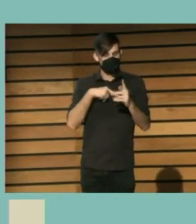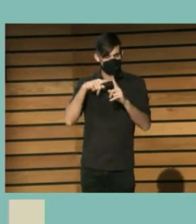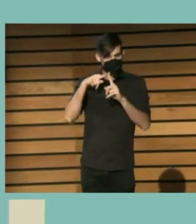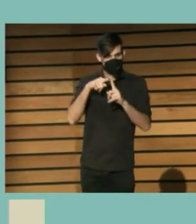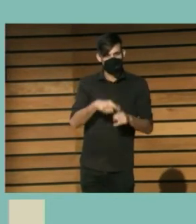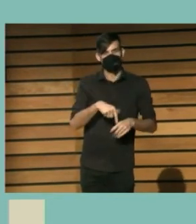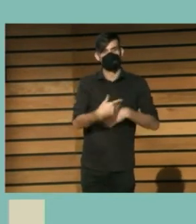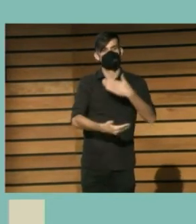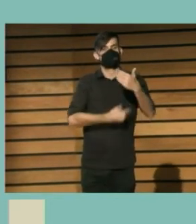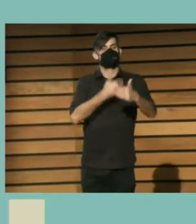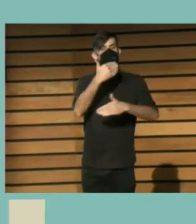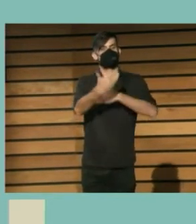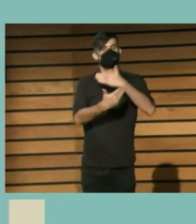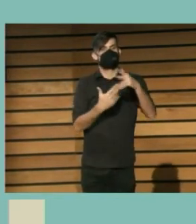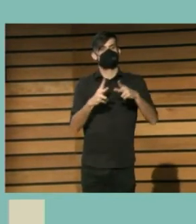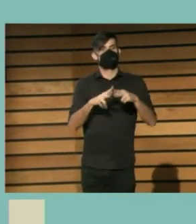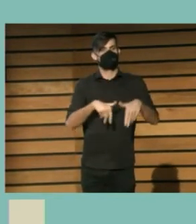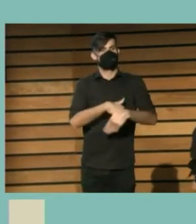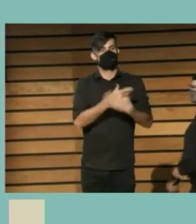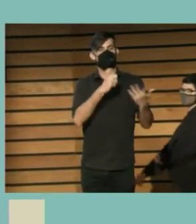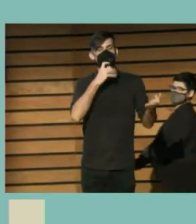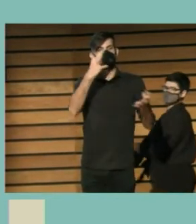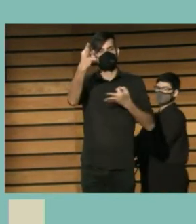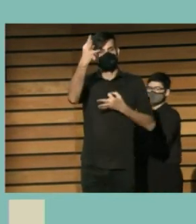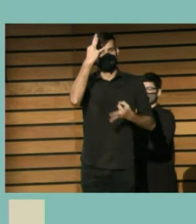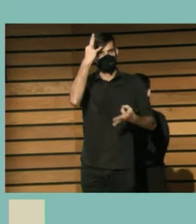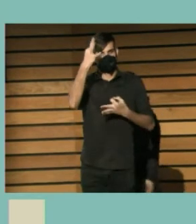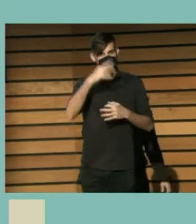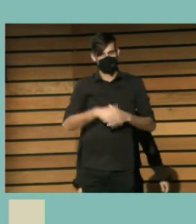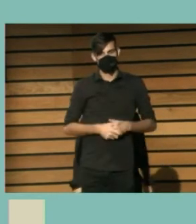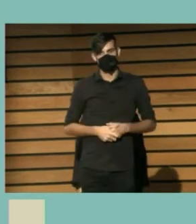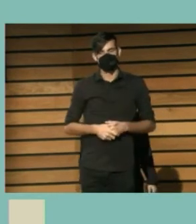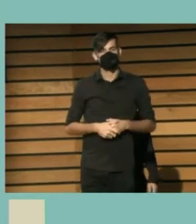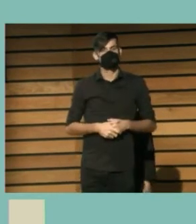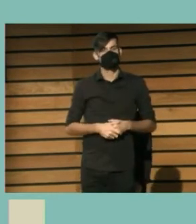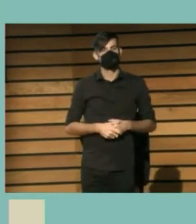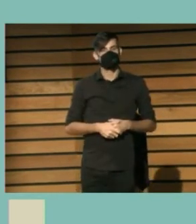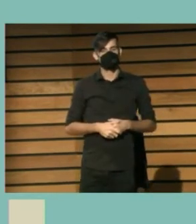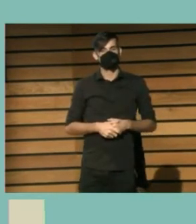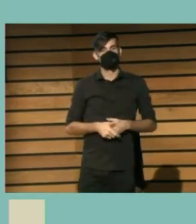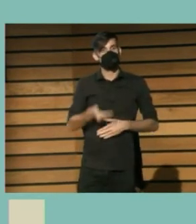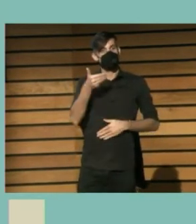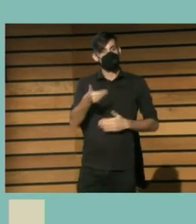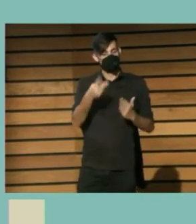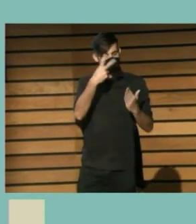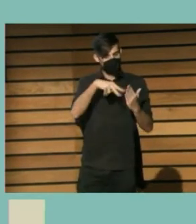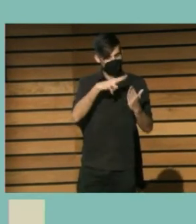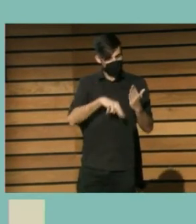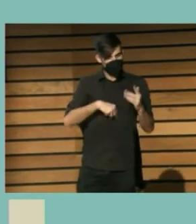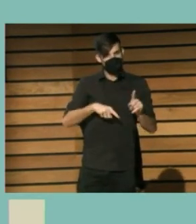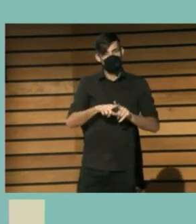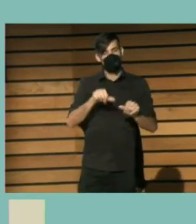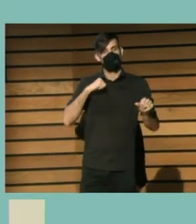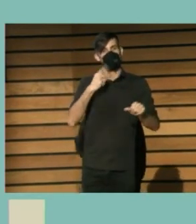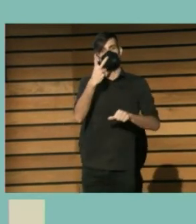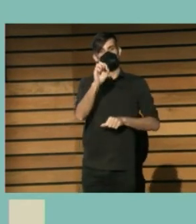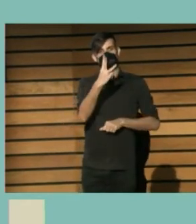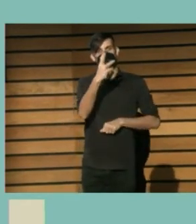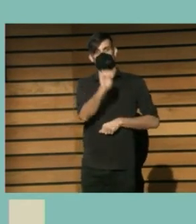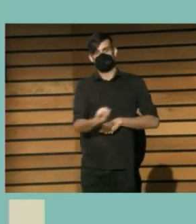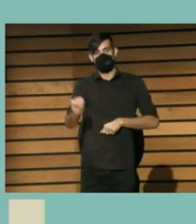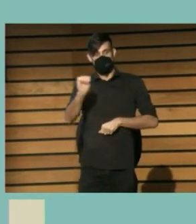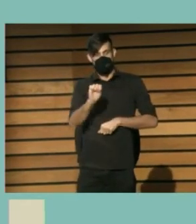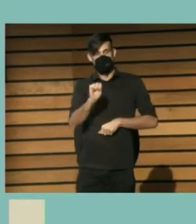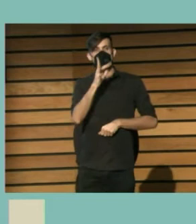cultura de la gestión basada en los datos. Ya no solo es importante leer, como lo era hace 20 o 30 años, ahora también